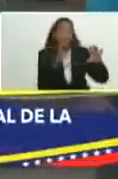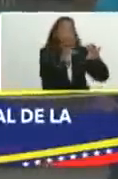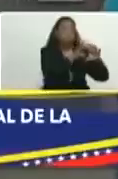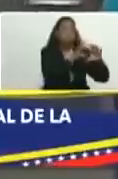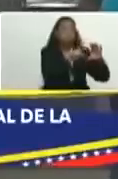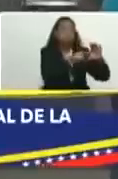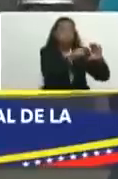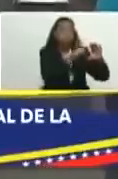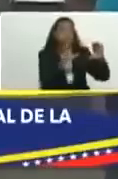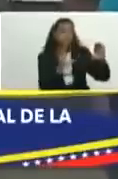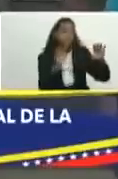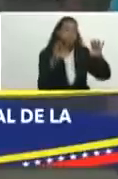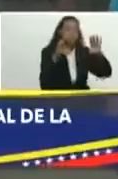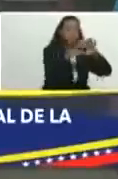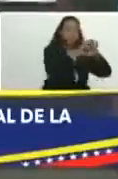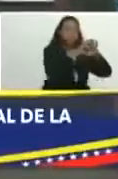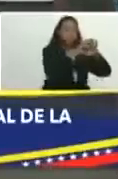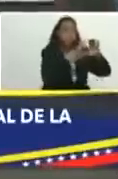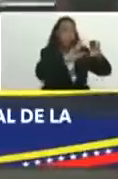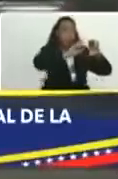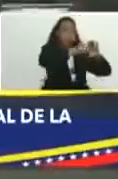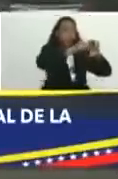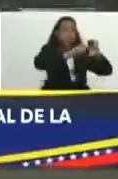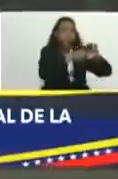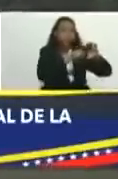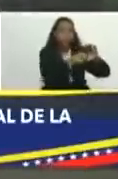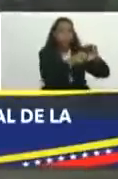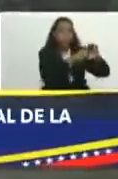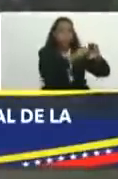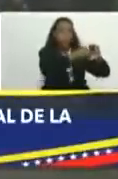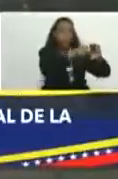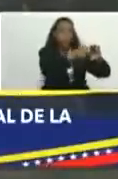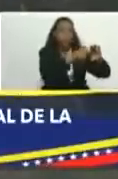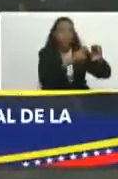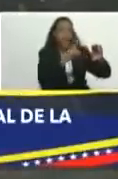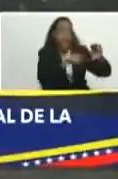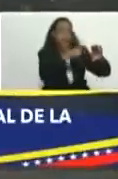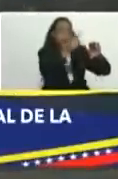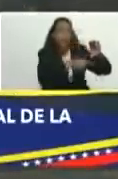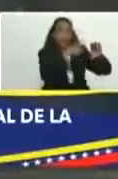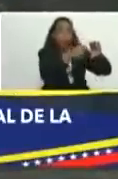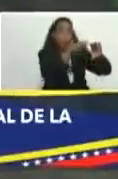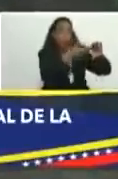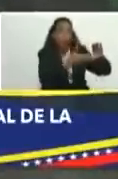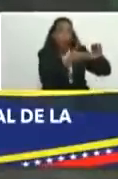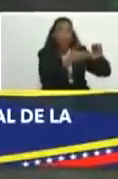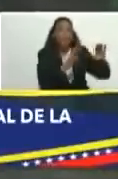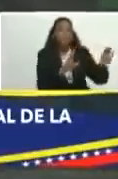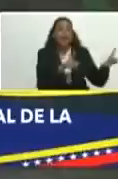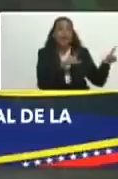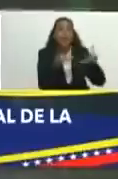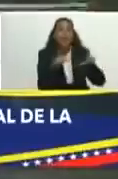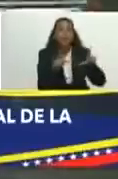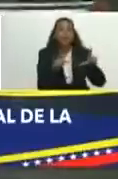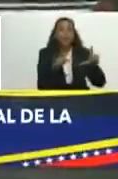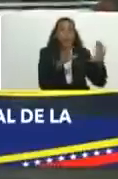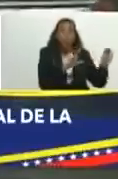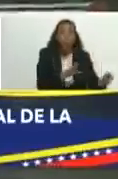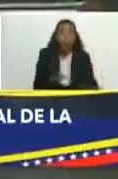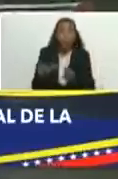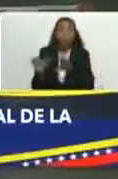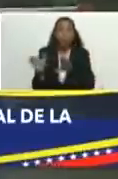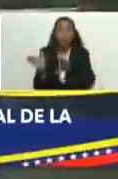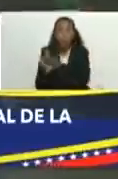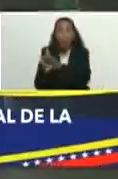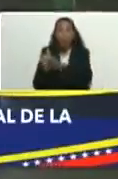es donde se le coloca el paquete de breques, que es la malla de acero. Correcto. Y el rodado, para tenerlo ya salga en esa forma que